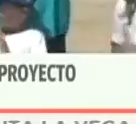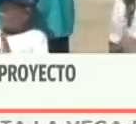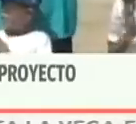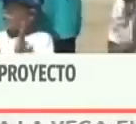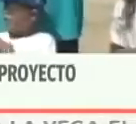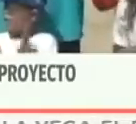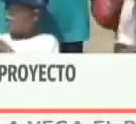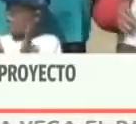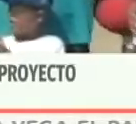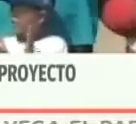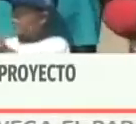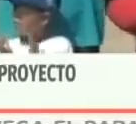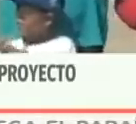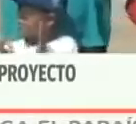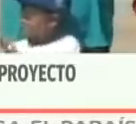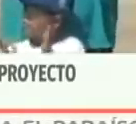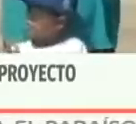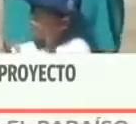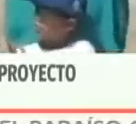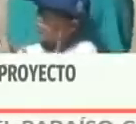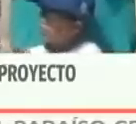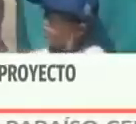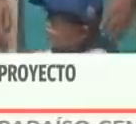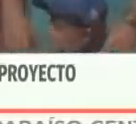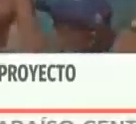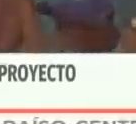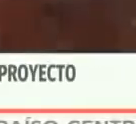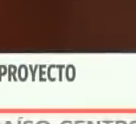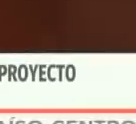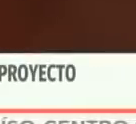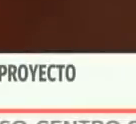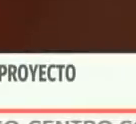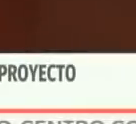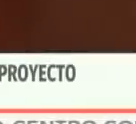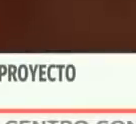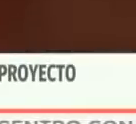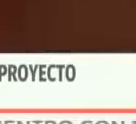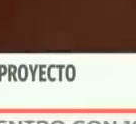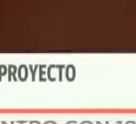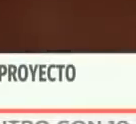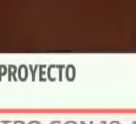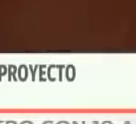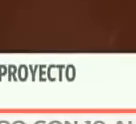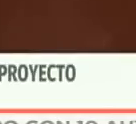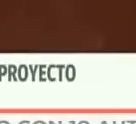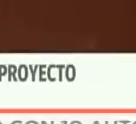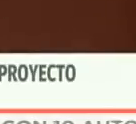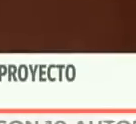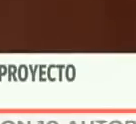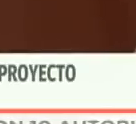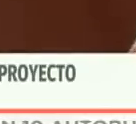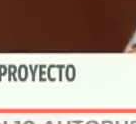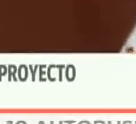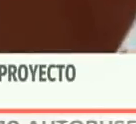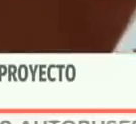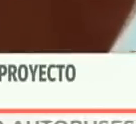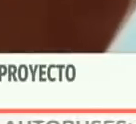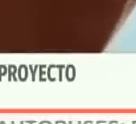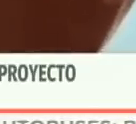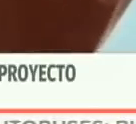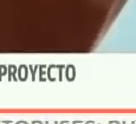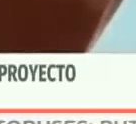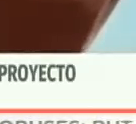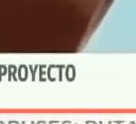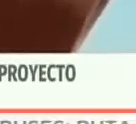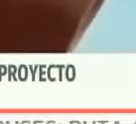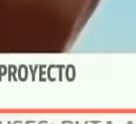que construir es vencer. Cada barco de esto, pueblo venezolano, presidente Nicolás Maduro, es una victoria sobre el bloqueo, es una